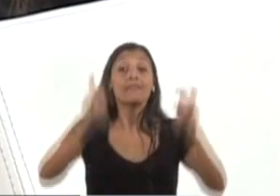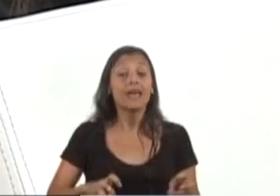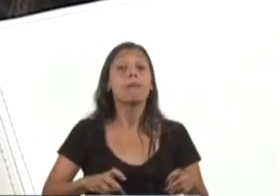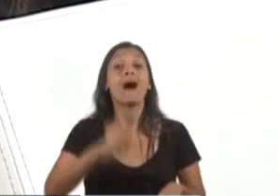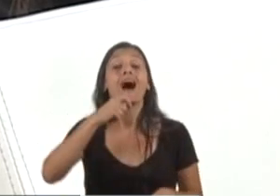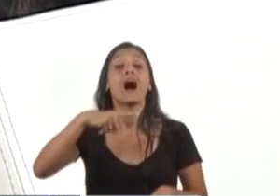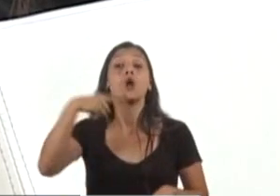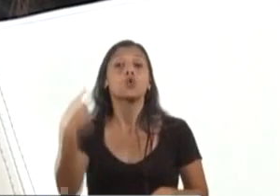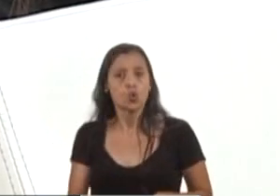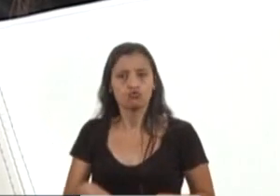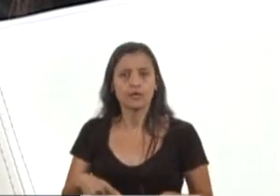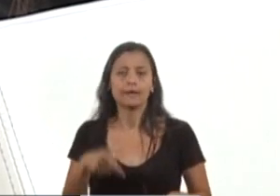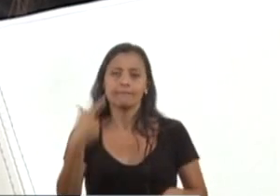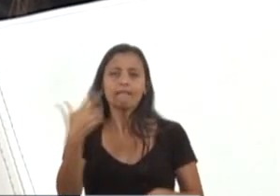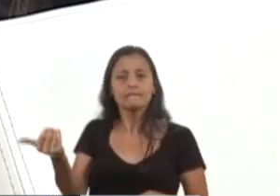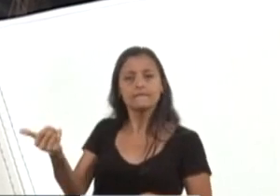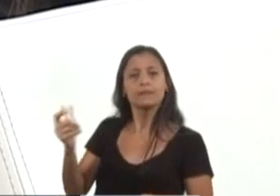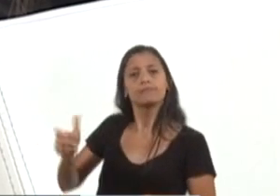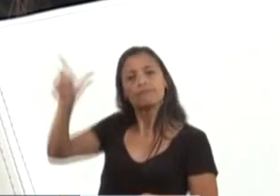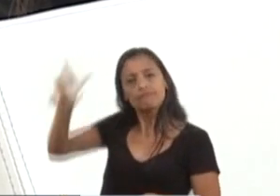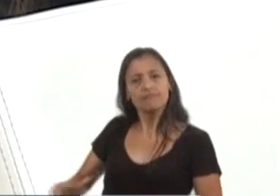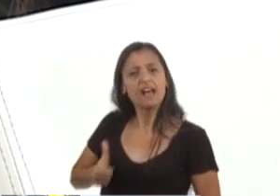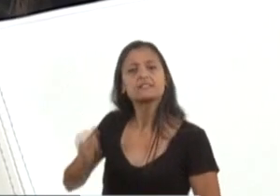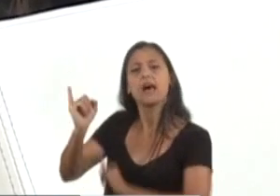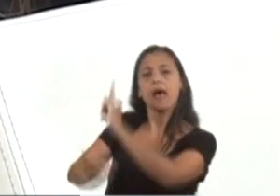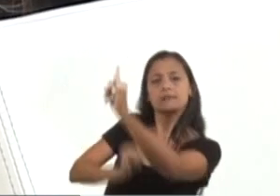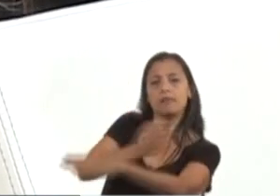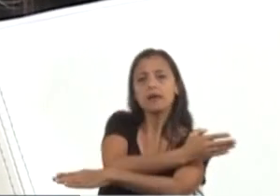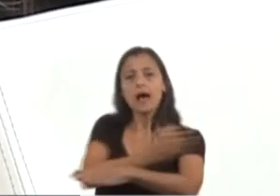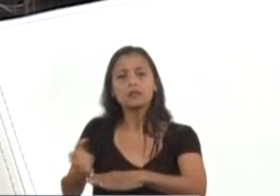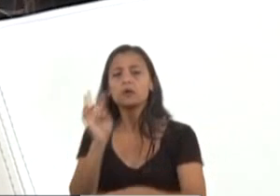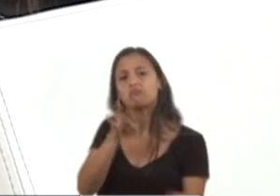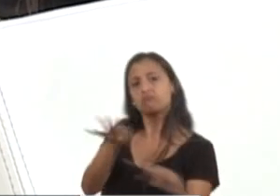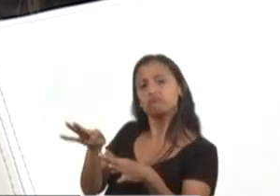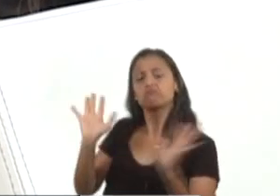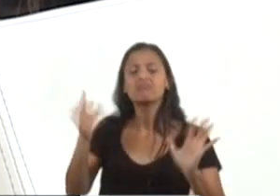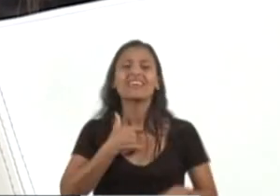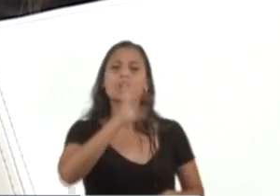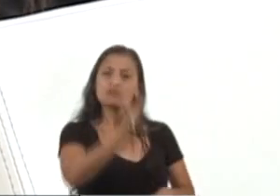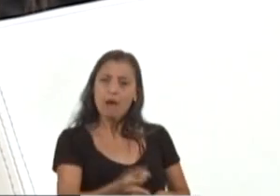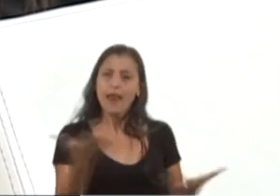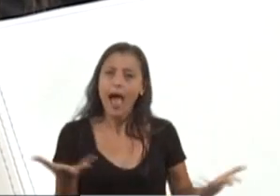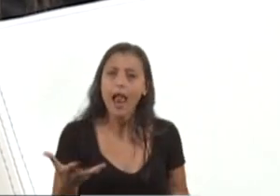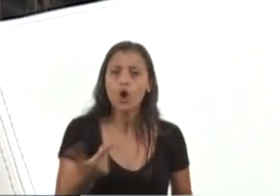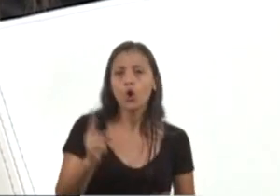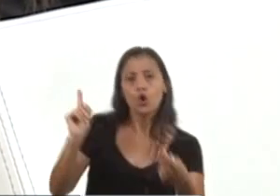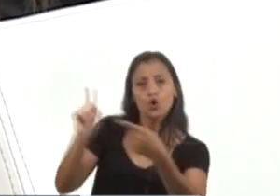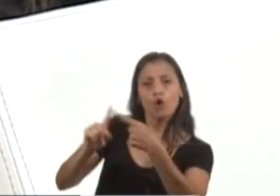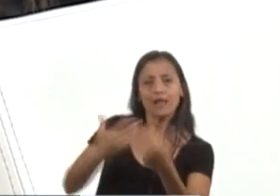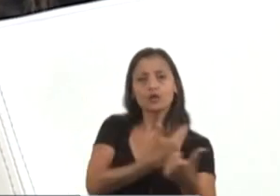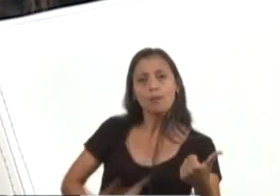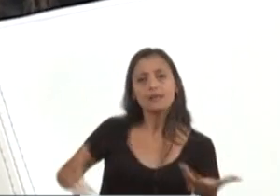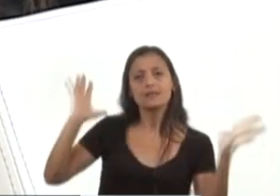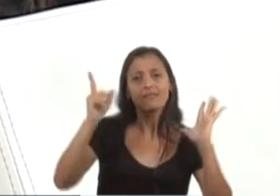Escuchamos las explicaciones del canciller, pero quería saber si, bueno, hubo alguna comunicación del presidente con su par de